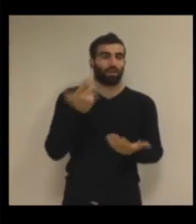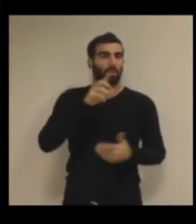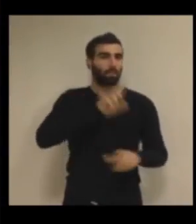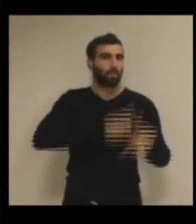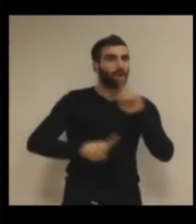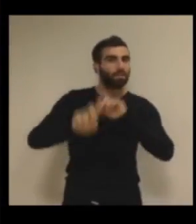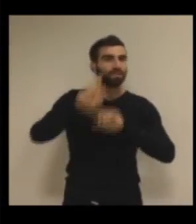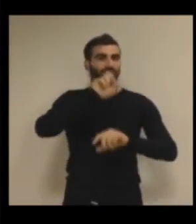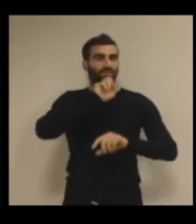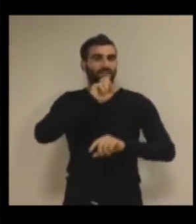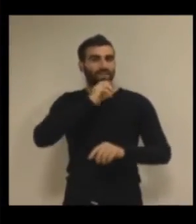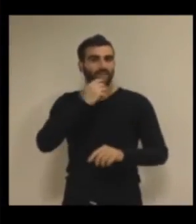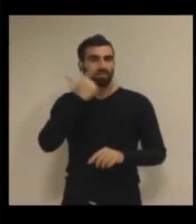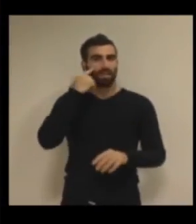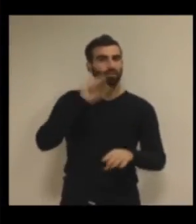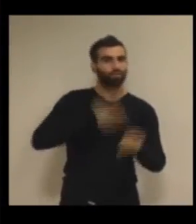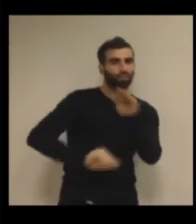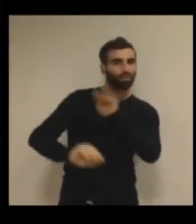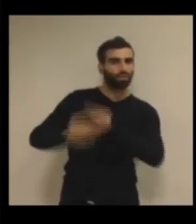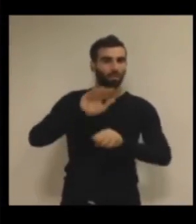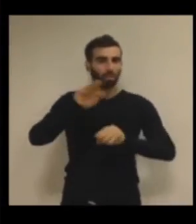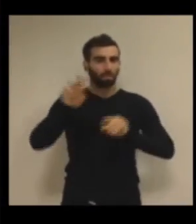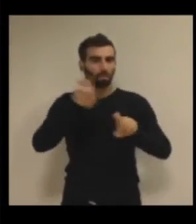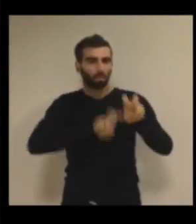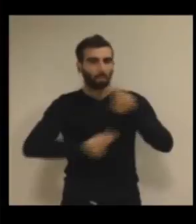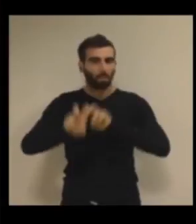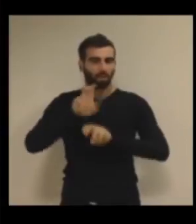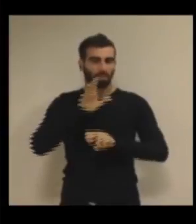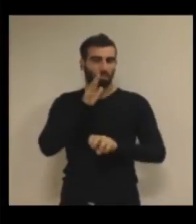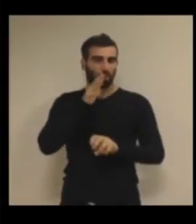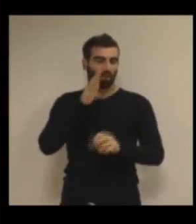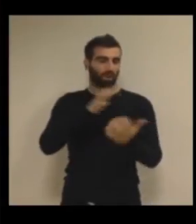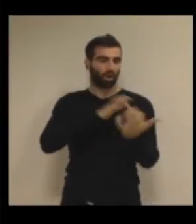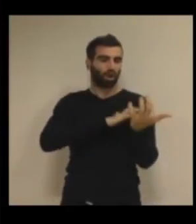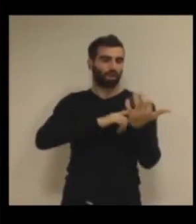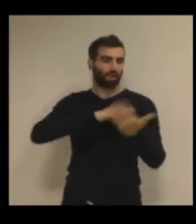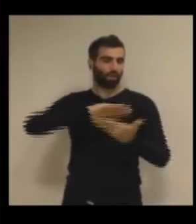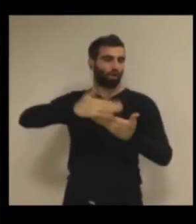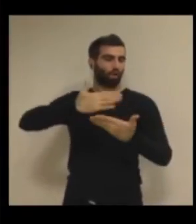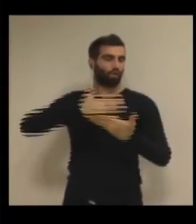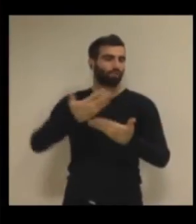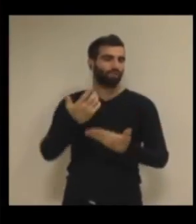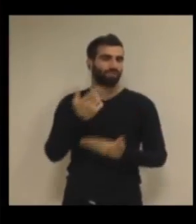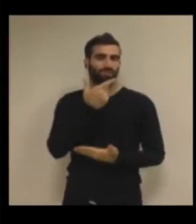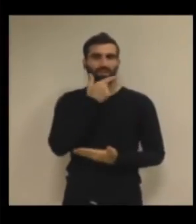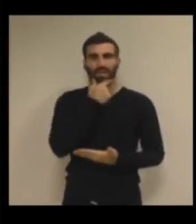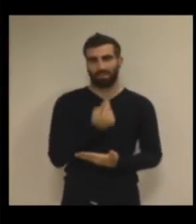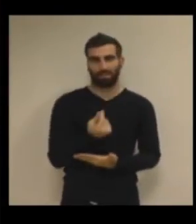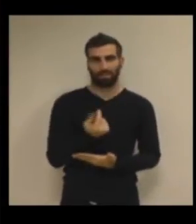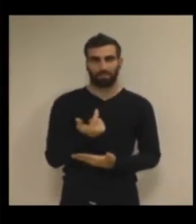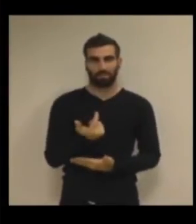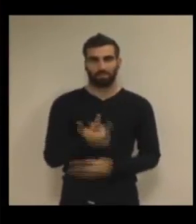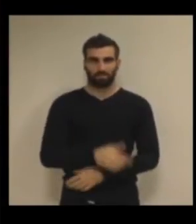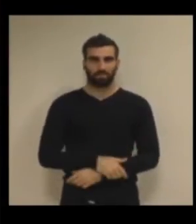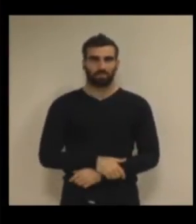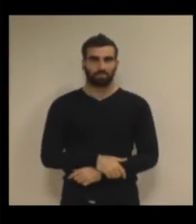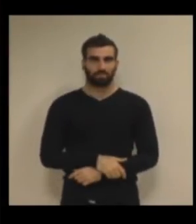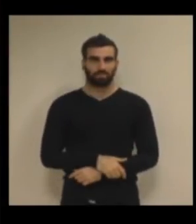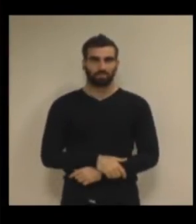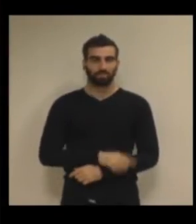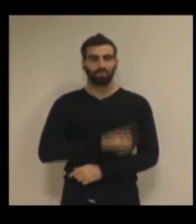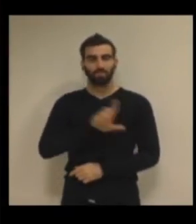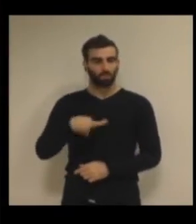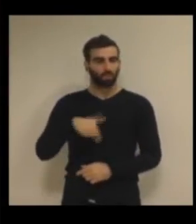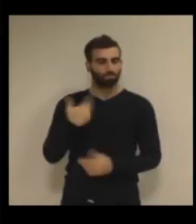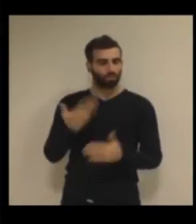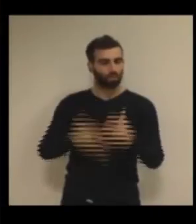digamos, esa solución en comparación con el ordenador personal, digamos, de toda la vida, ¿no? Entonces, eso a nosotros no nos